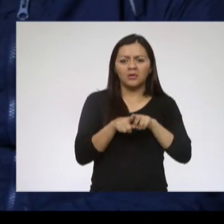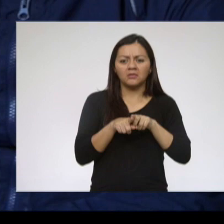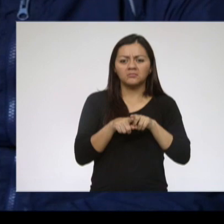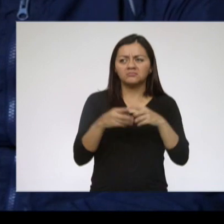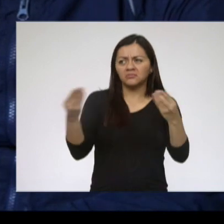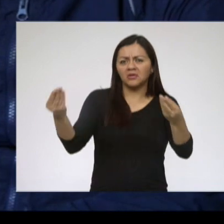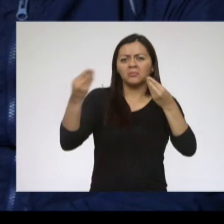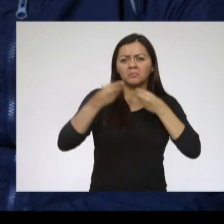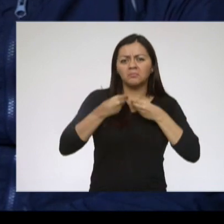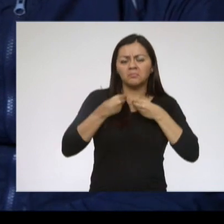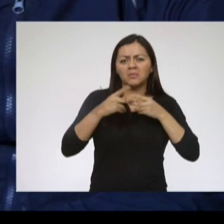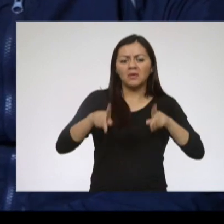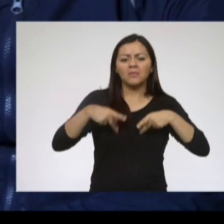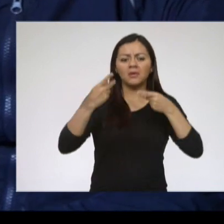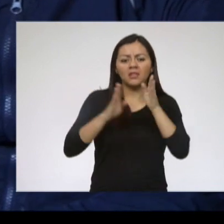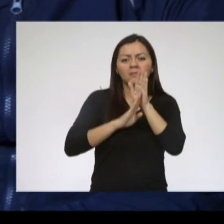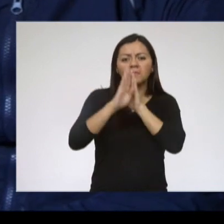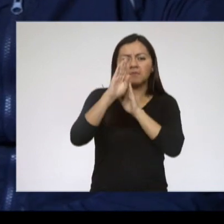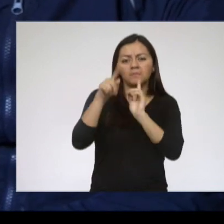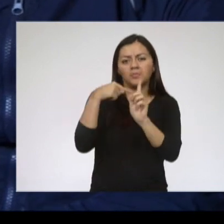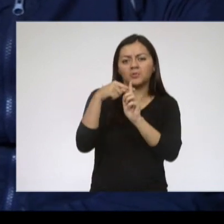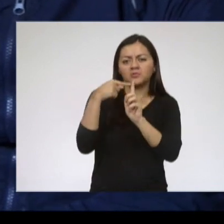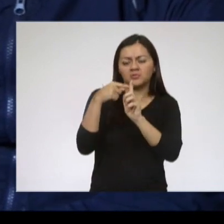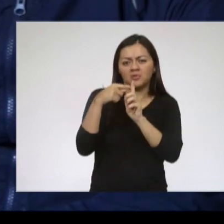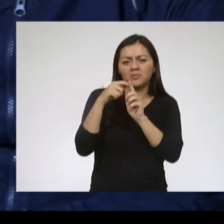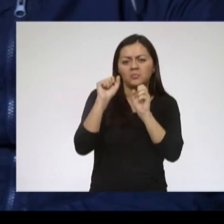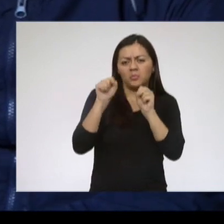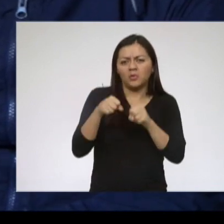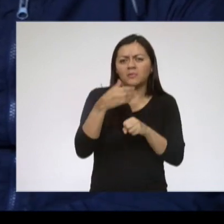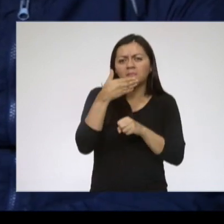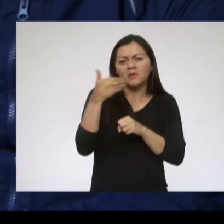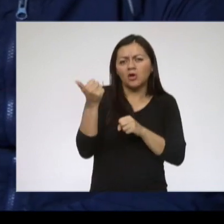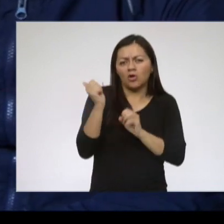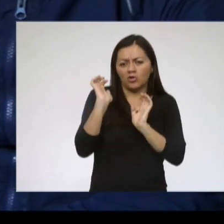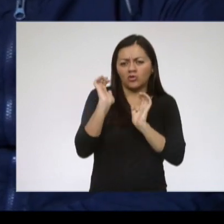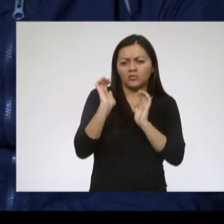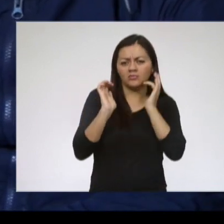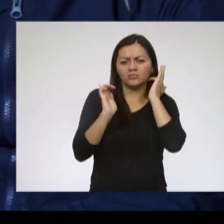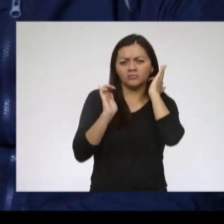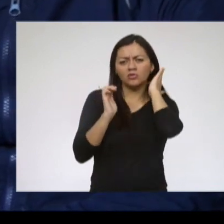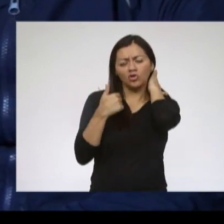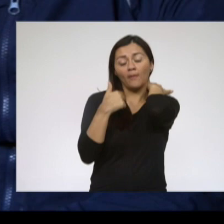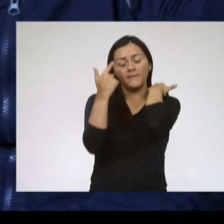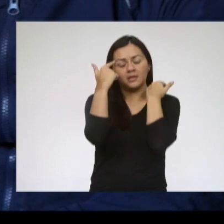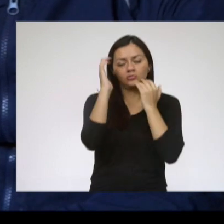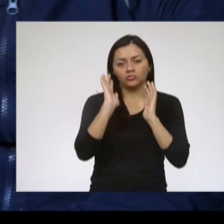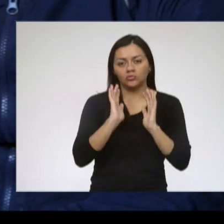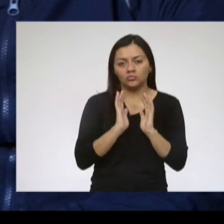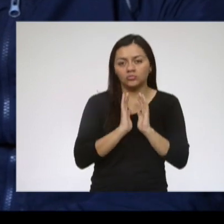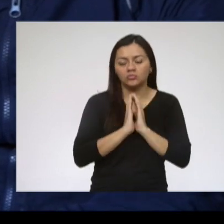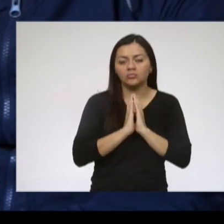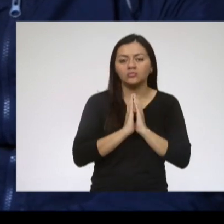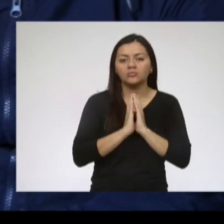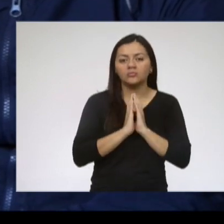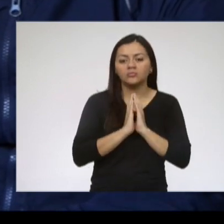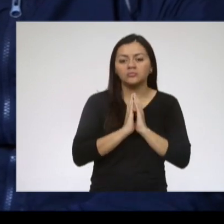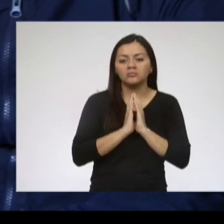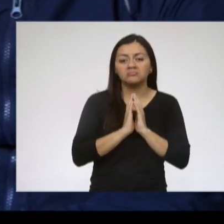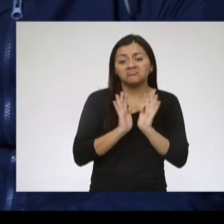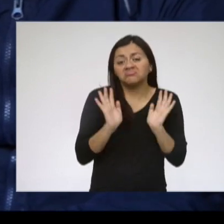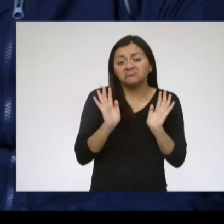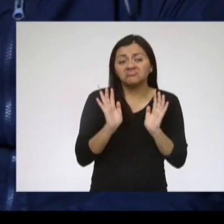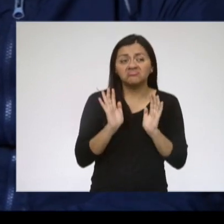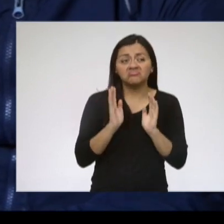una vida, una calidad mejor. Y así lo